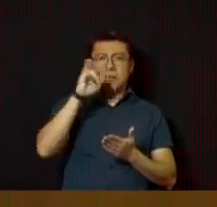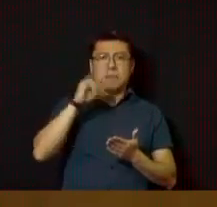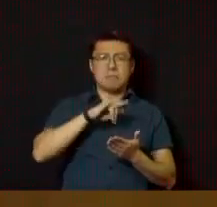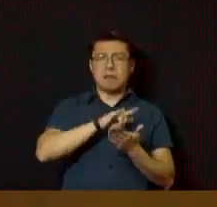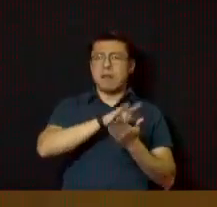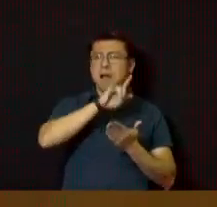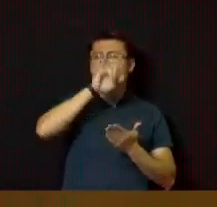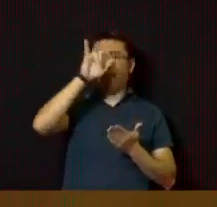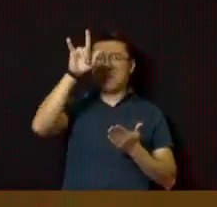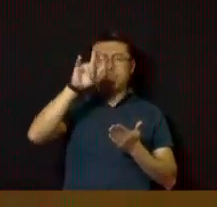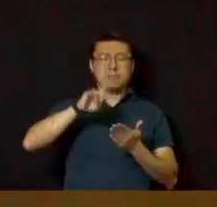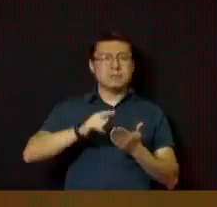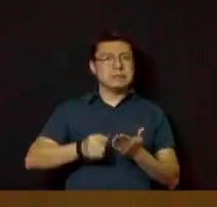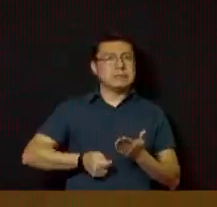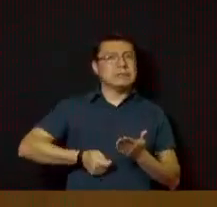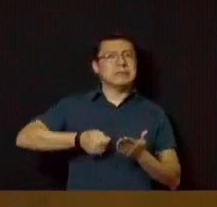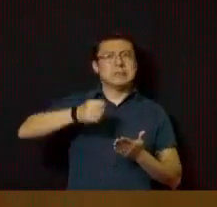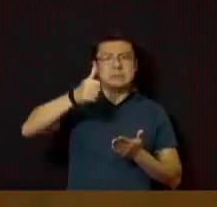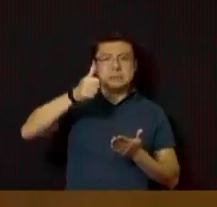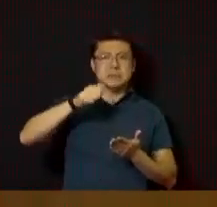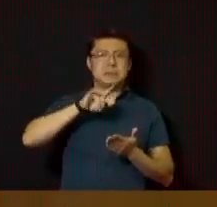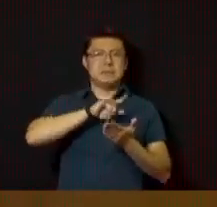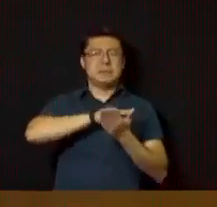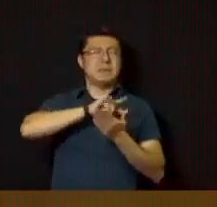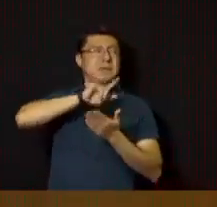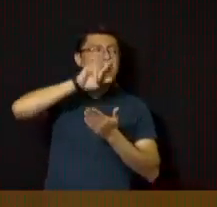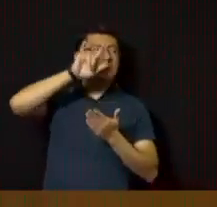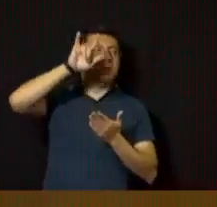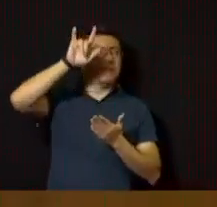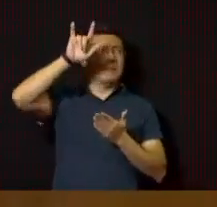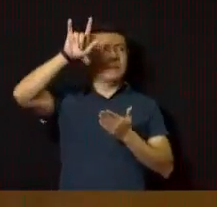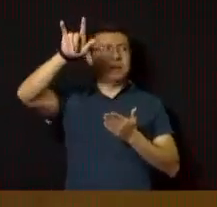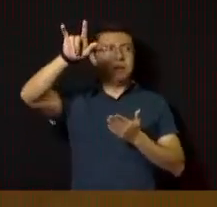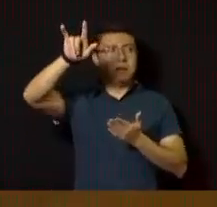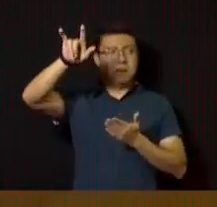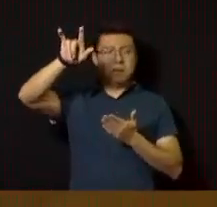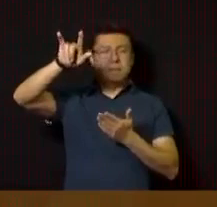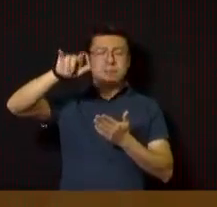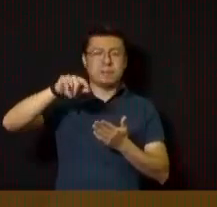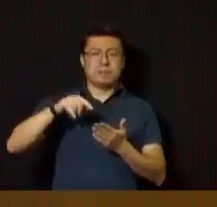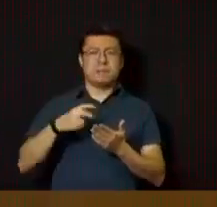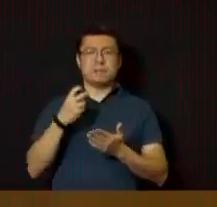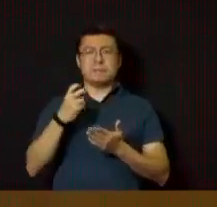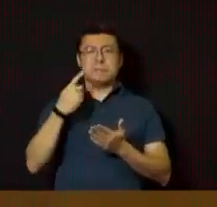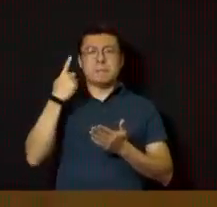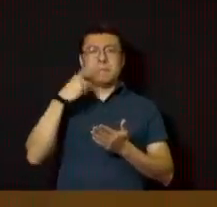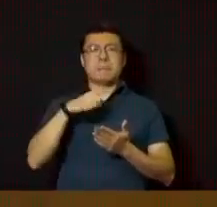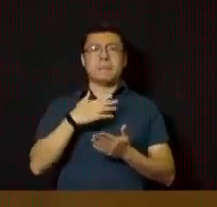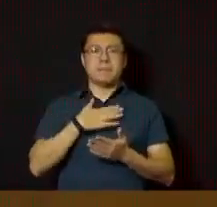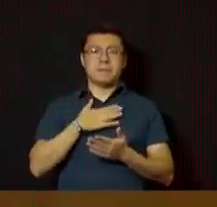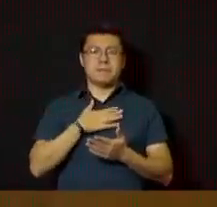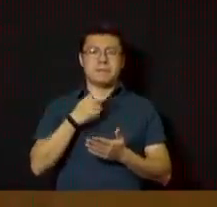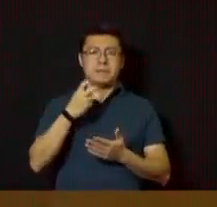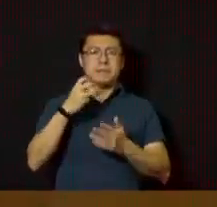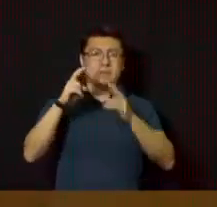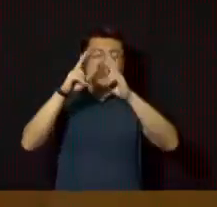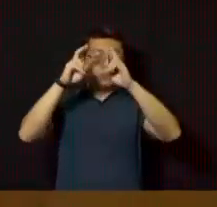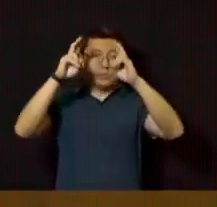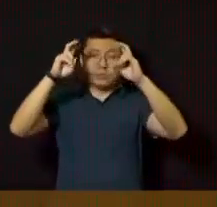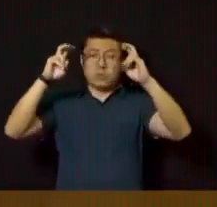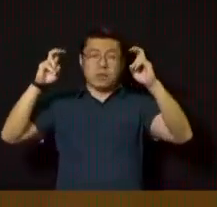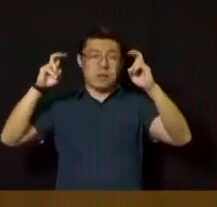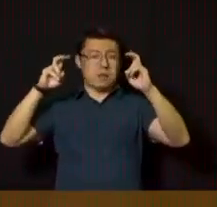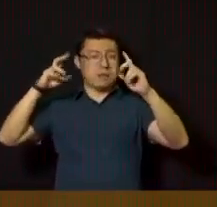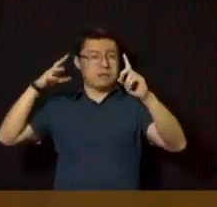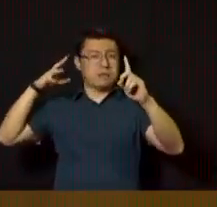la primera vez que me subía a un avión. Y para mí era un sueño realizado, me sentía realizado en